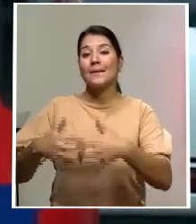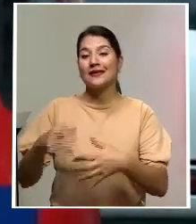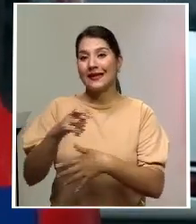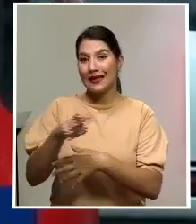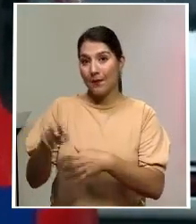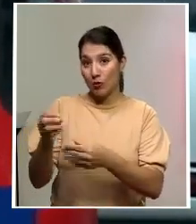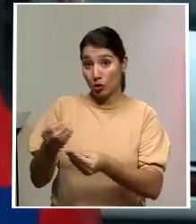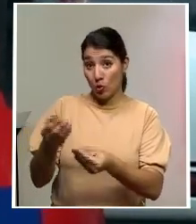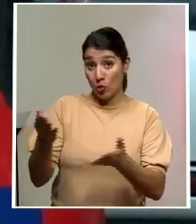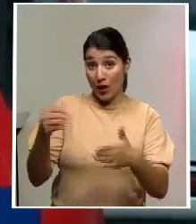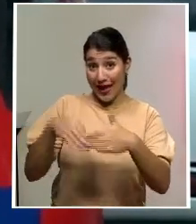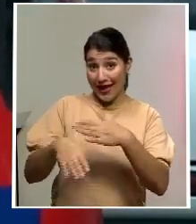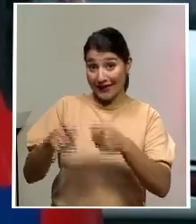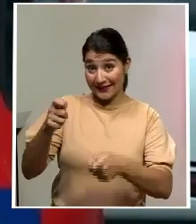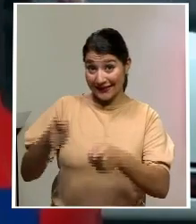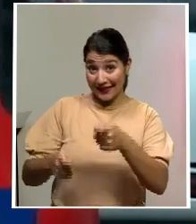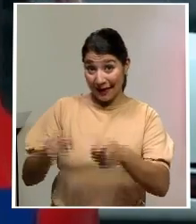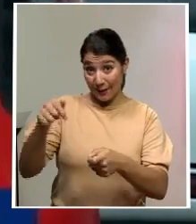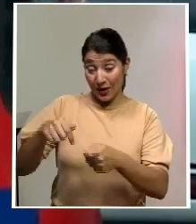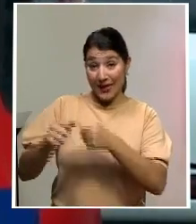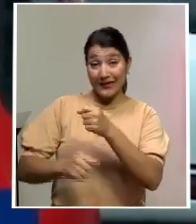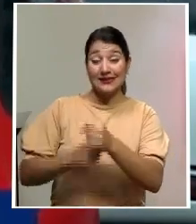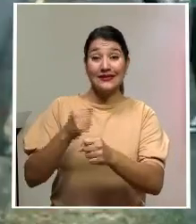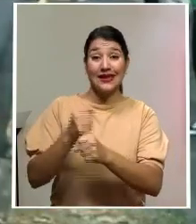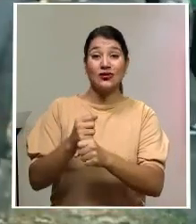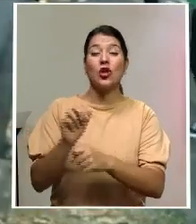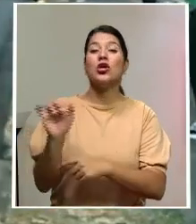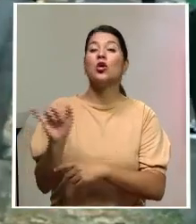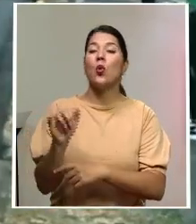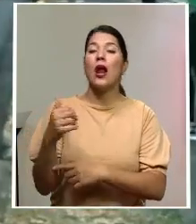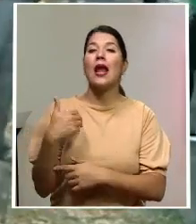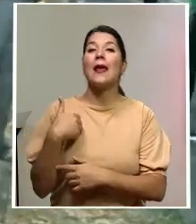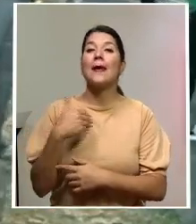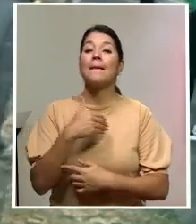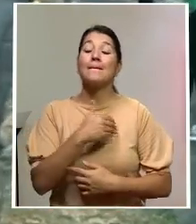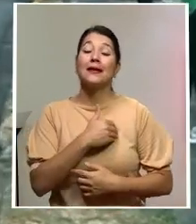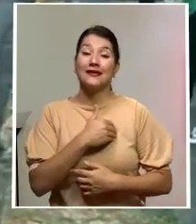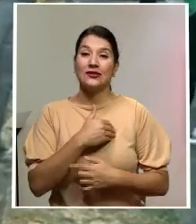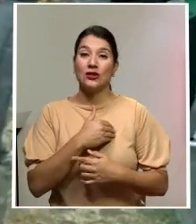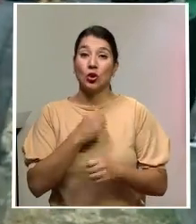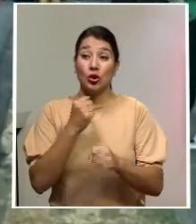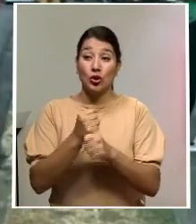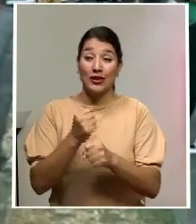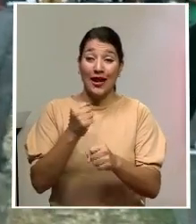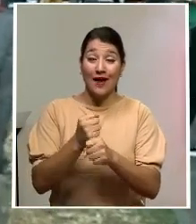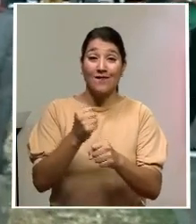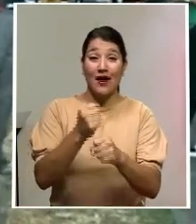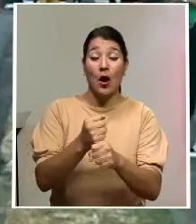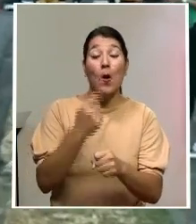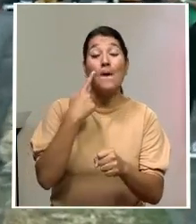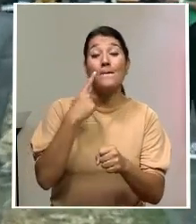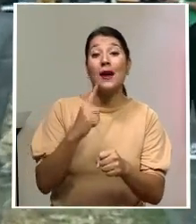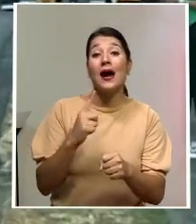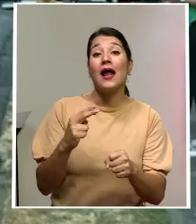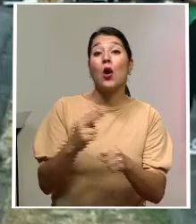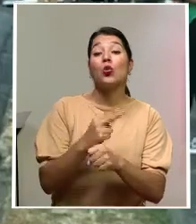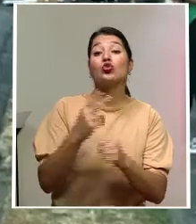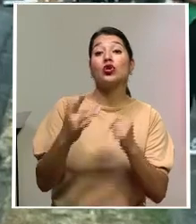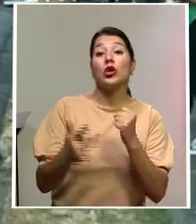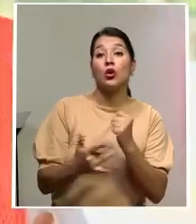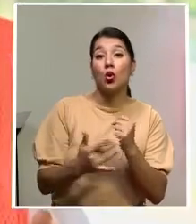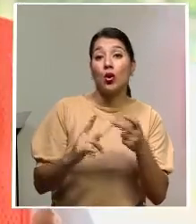en septiembre de este año, el Ministerio está trabajando en la implementación del uso de la tecnología y pago digital en los